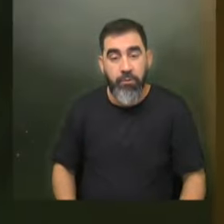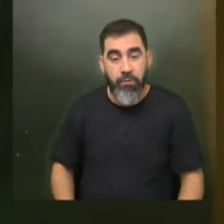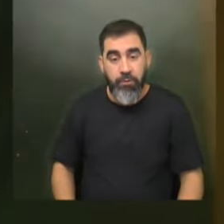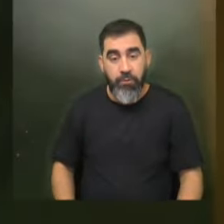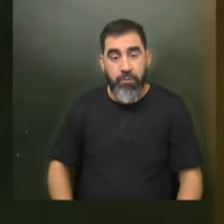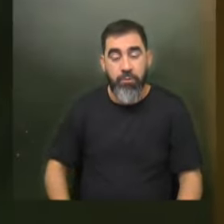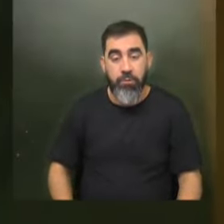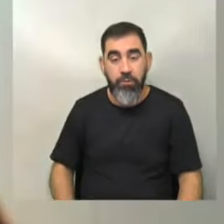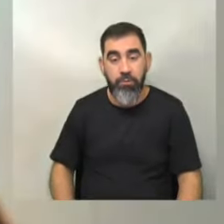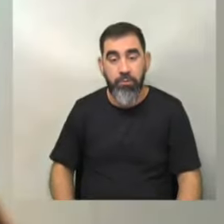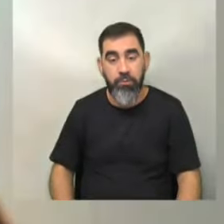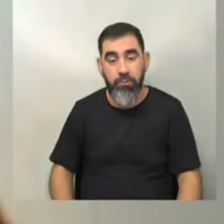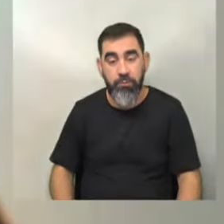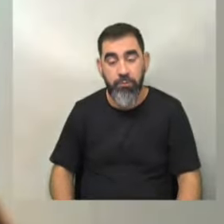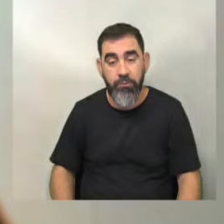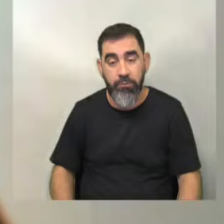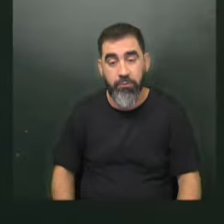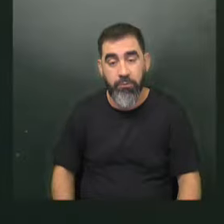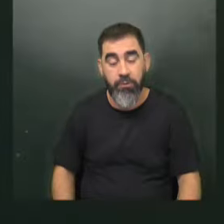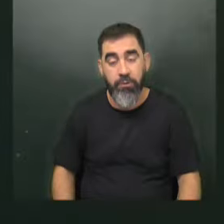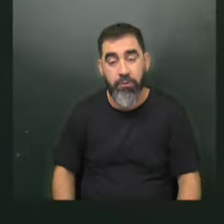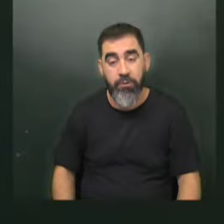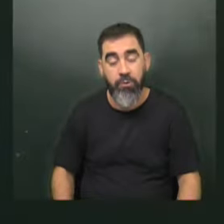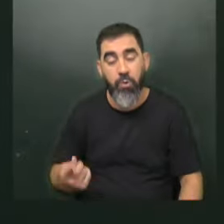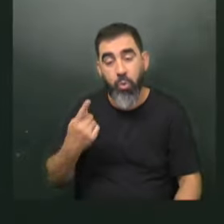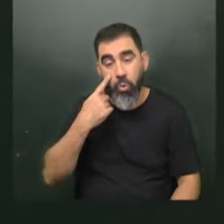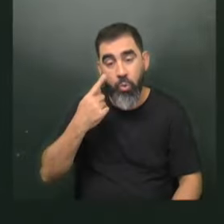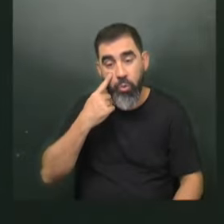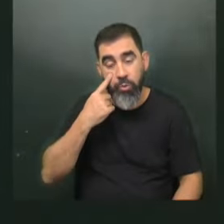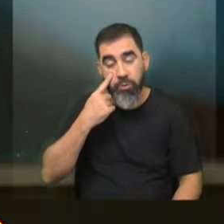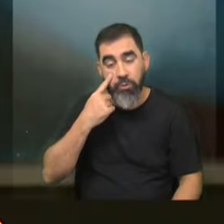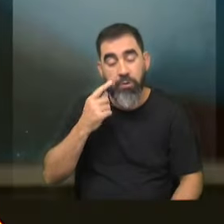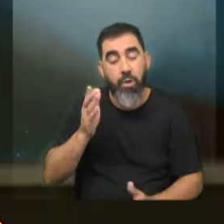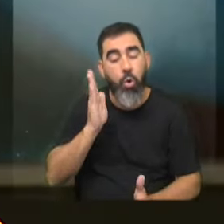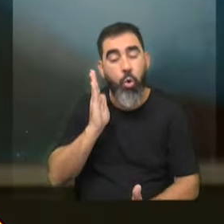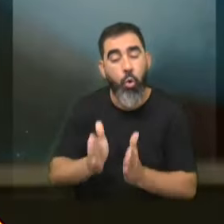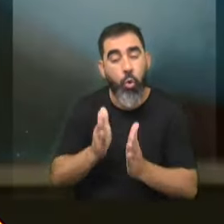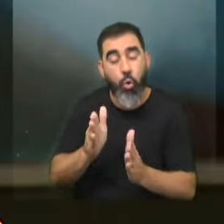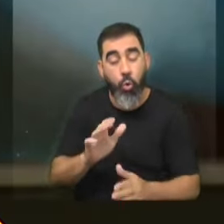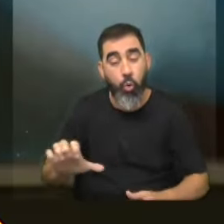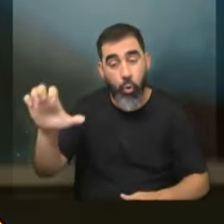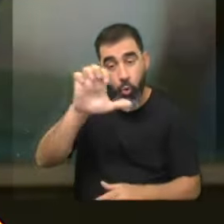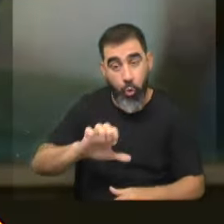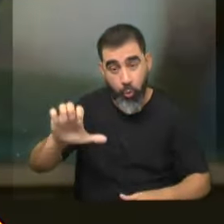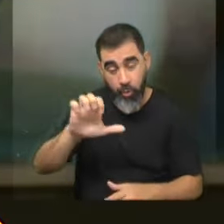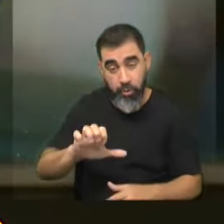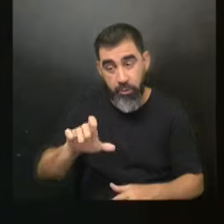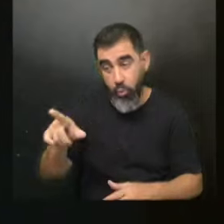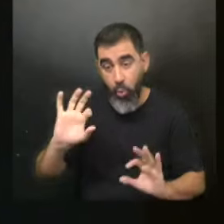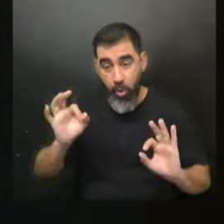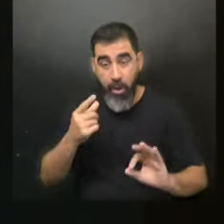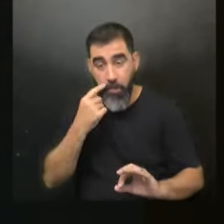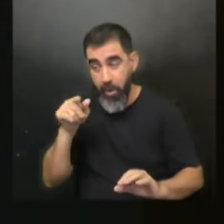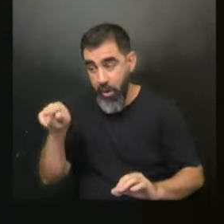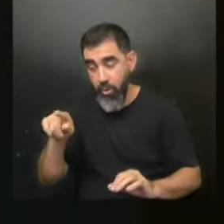aeroespaciales, con la salida a la luz pública de Seriema Robotics, una empresa en la que tu hermano, tú